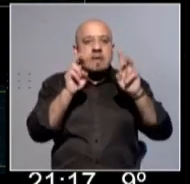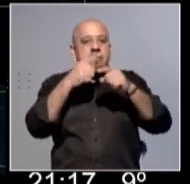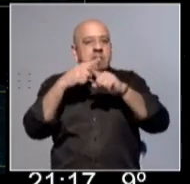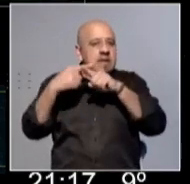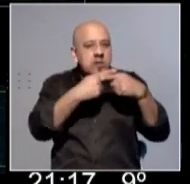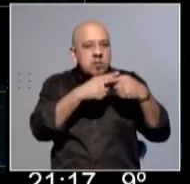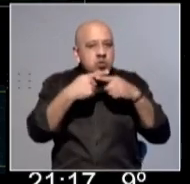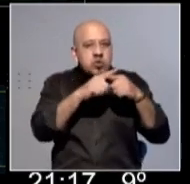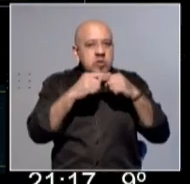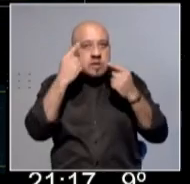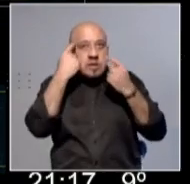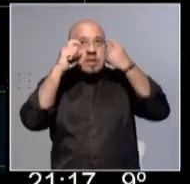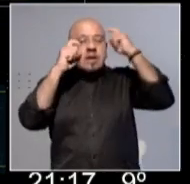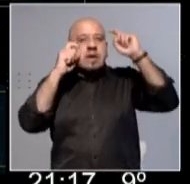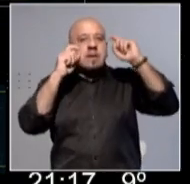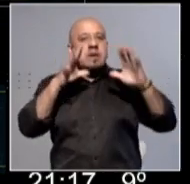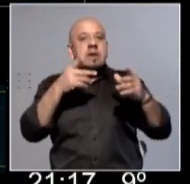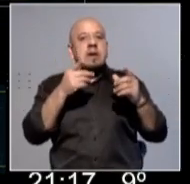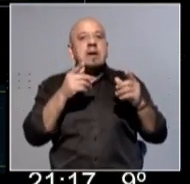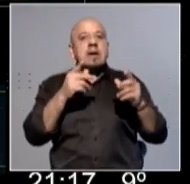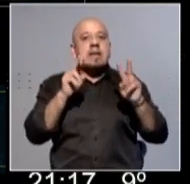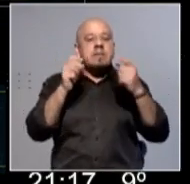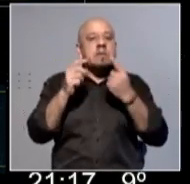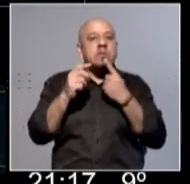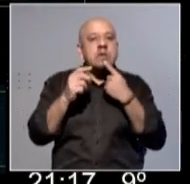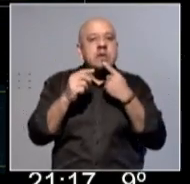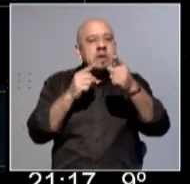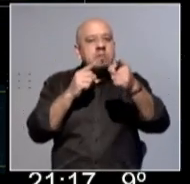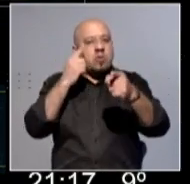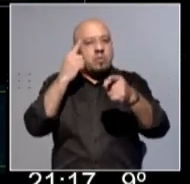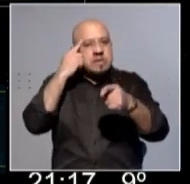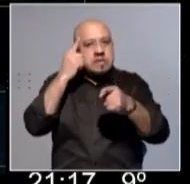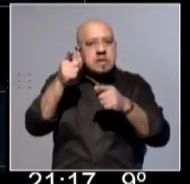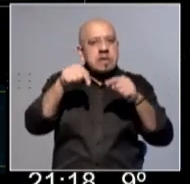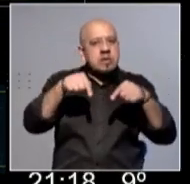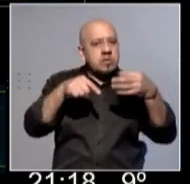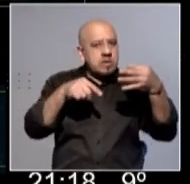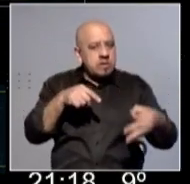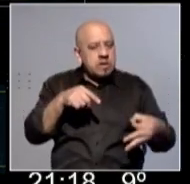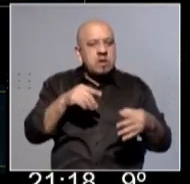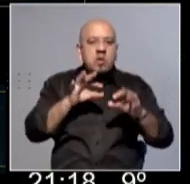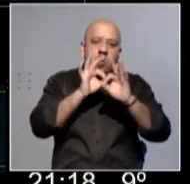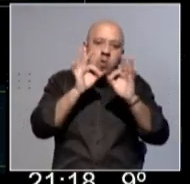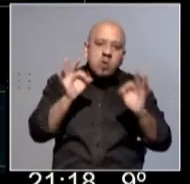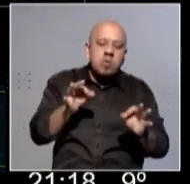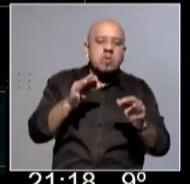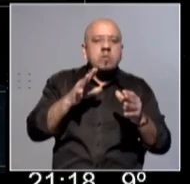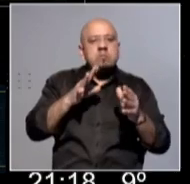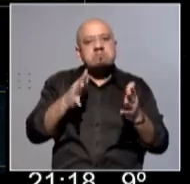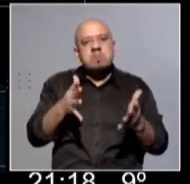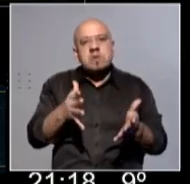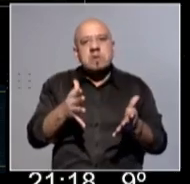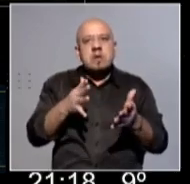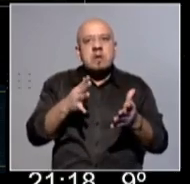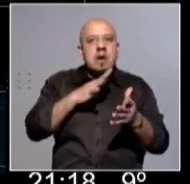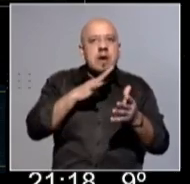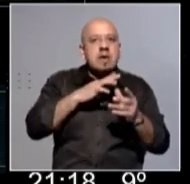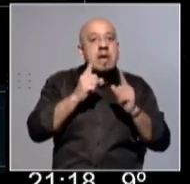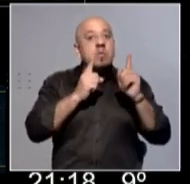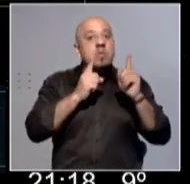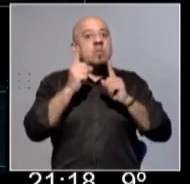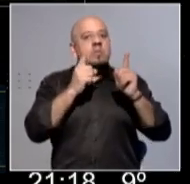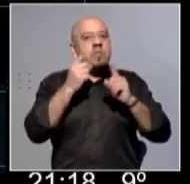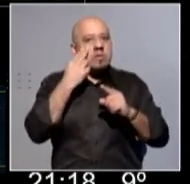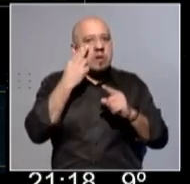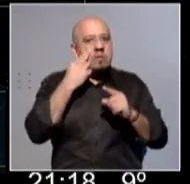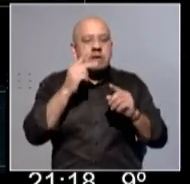discusión ideológica para el abordaje de la política. ¿Te parece que esto es lo correcto o que hay algún riesgo en esta